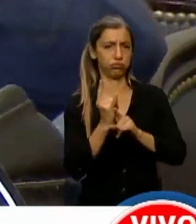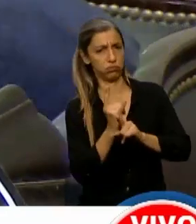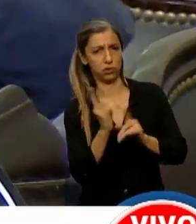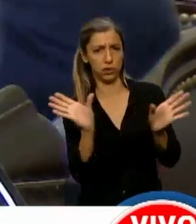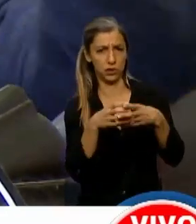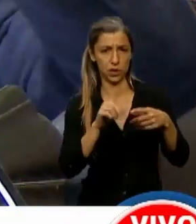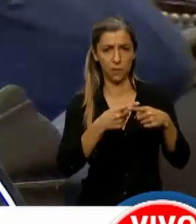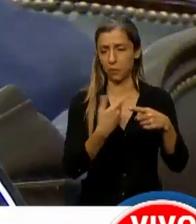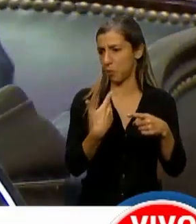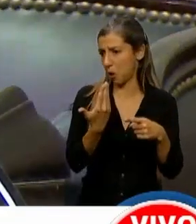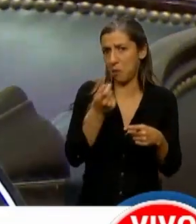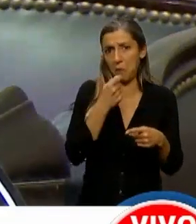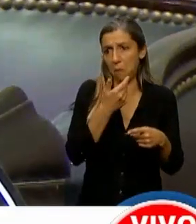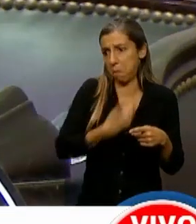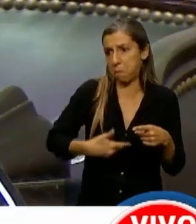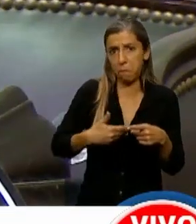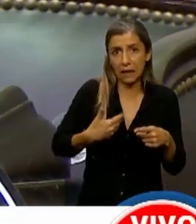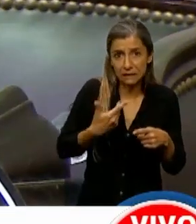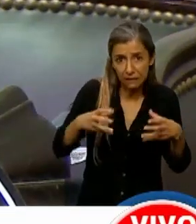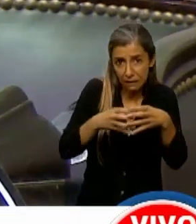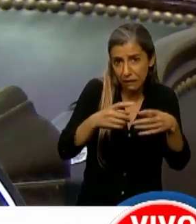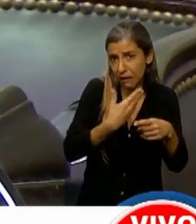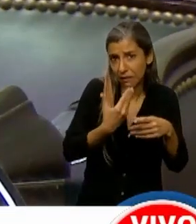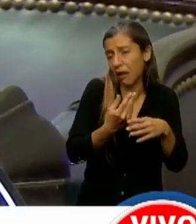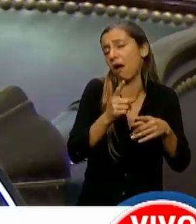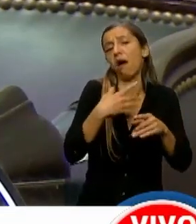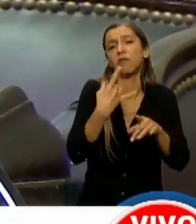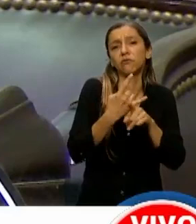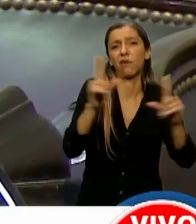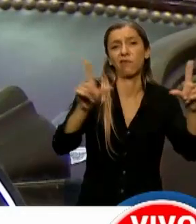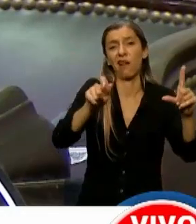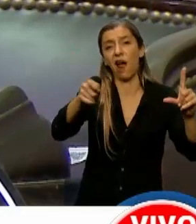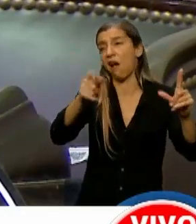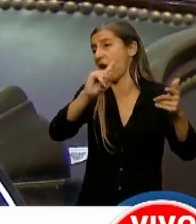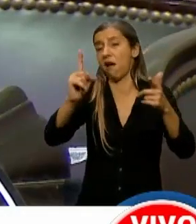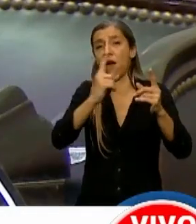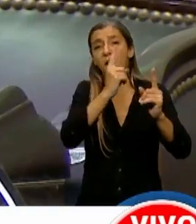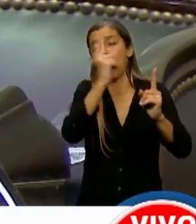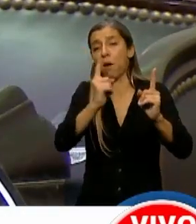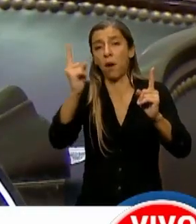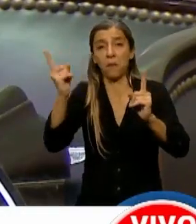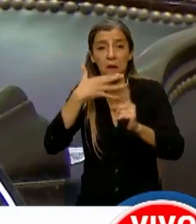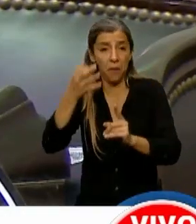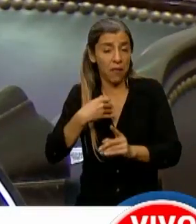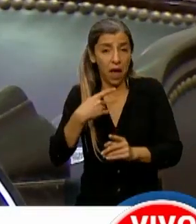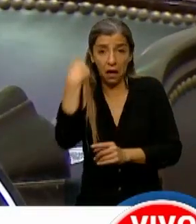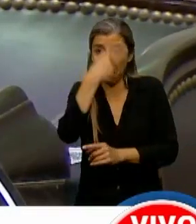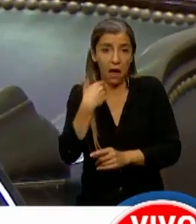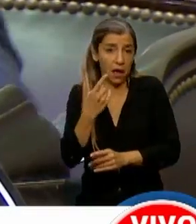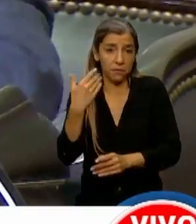del bloque en todos los canales. La verdad que yo ya, no sé, aprendí en memoria el rostro.